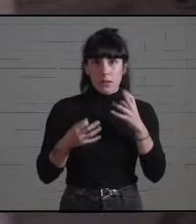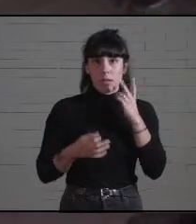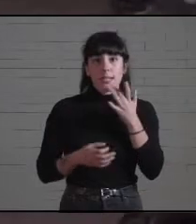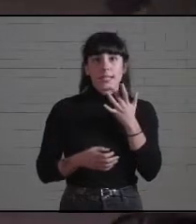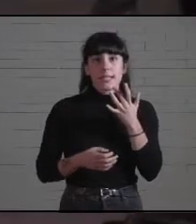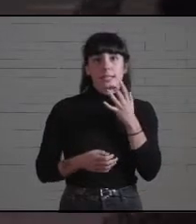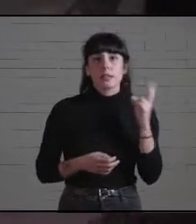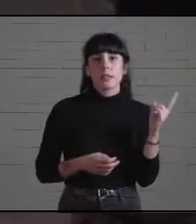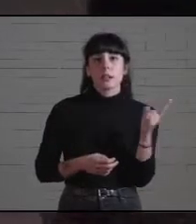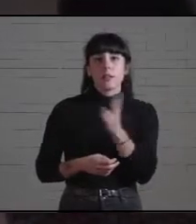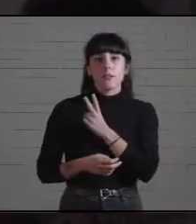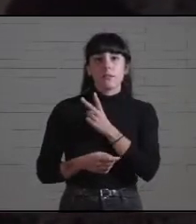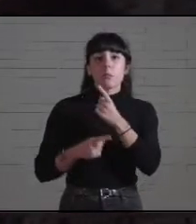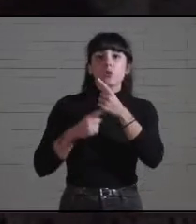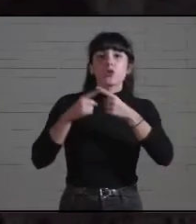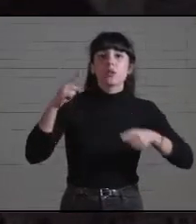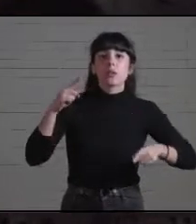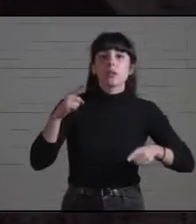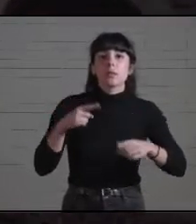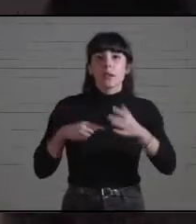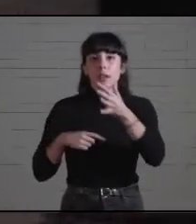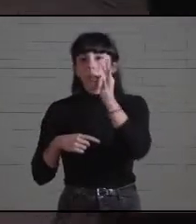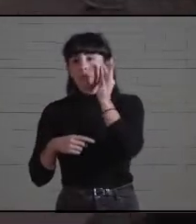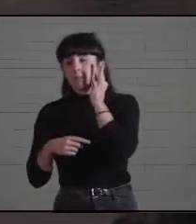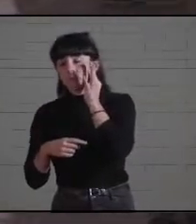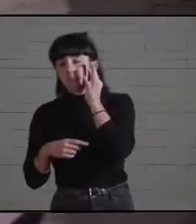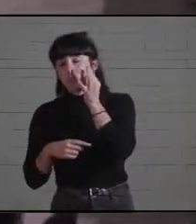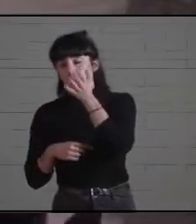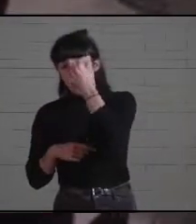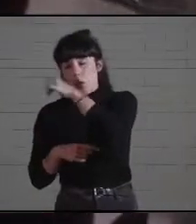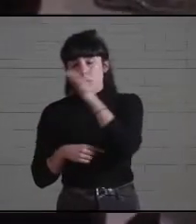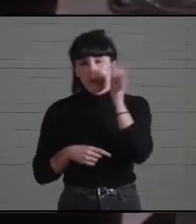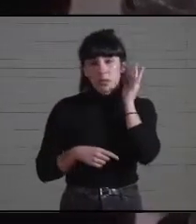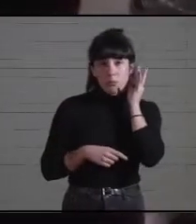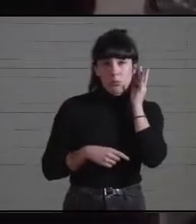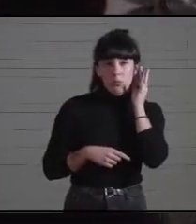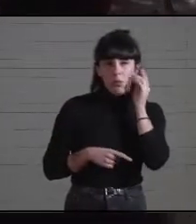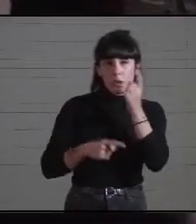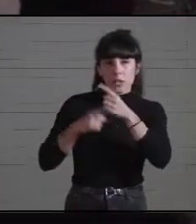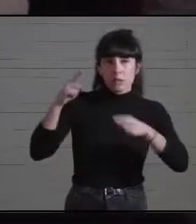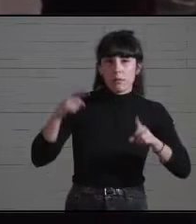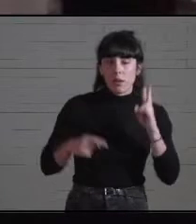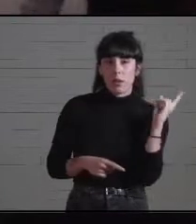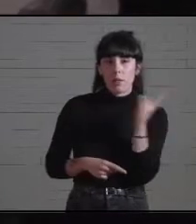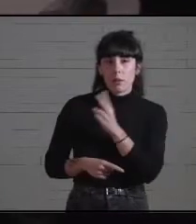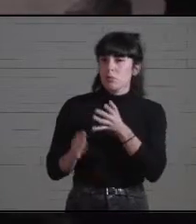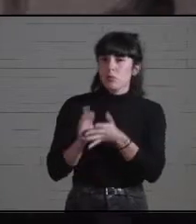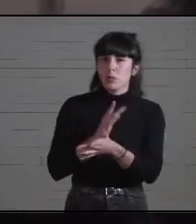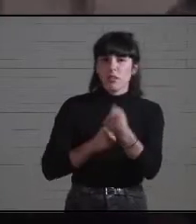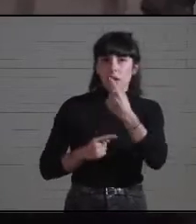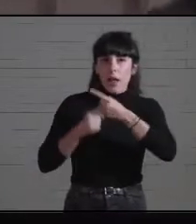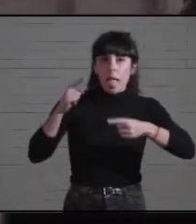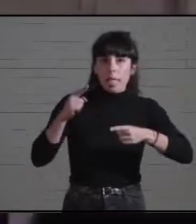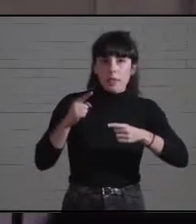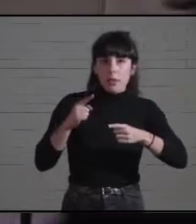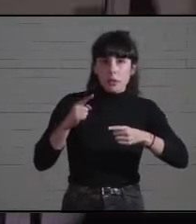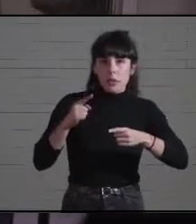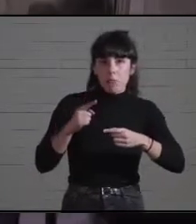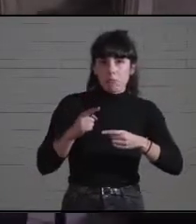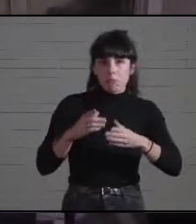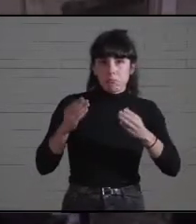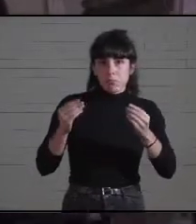aquí las diferencias entre hombres y mujeres en general, no hay tanta diferencia. Parece que no ha